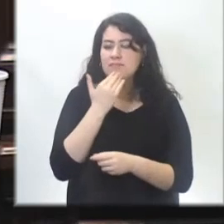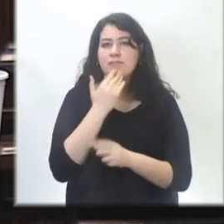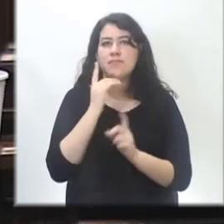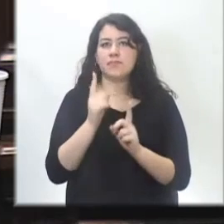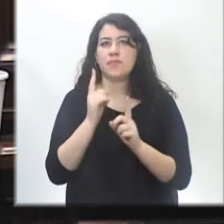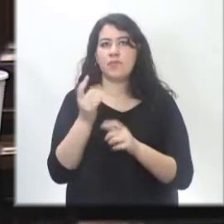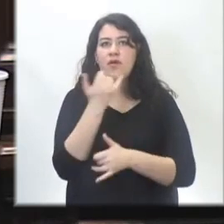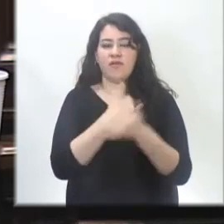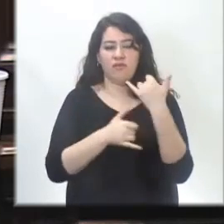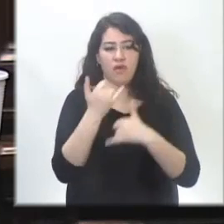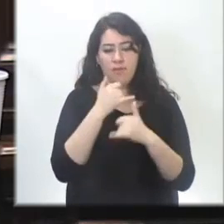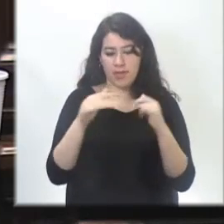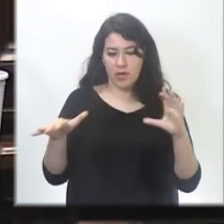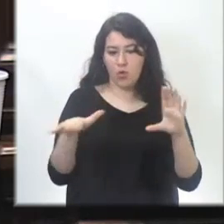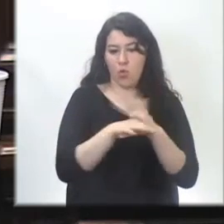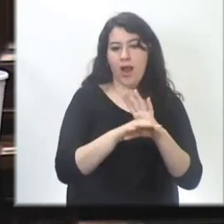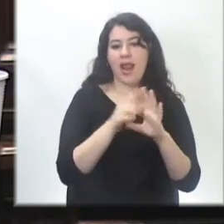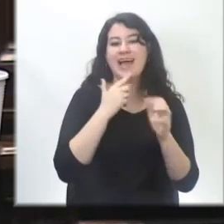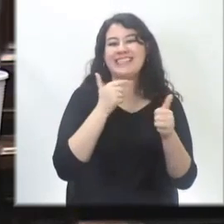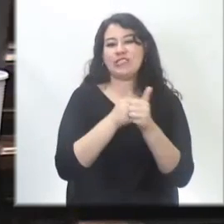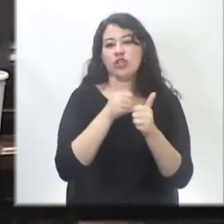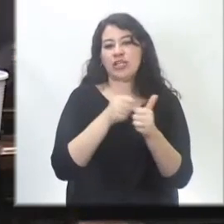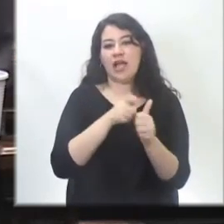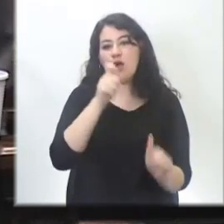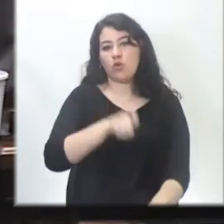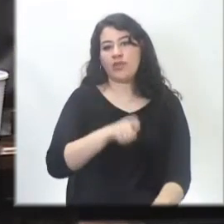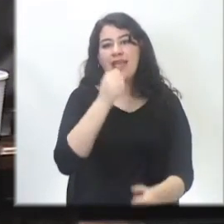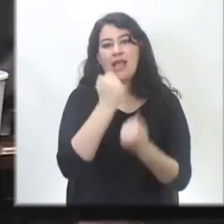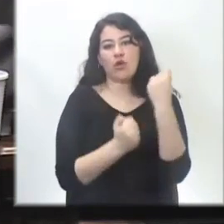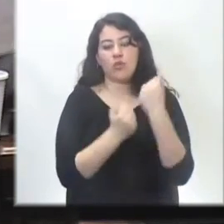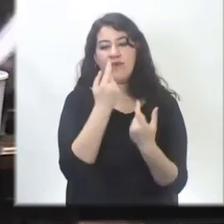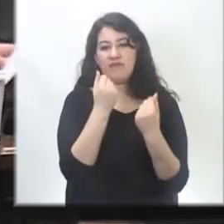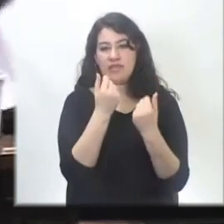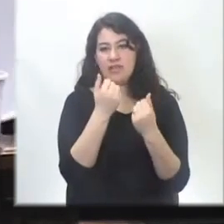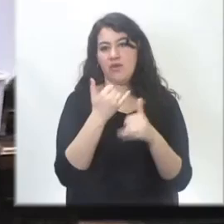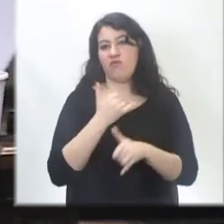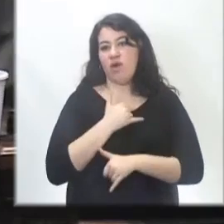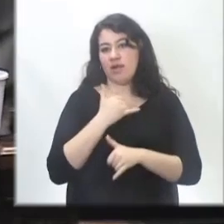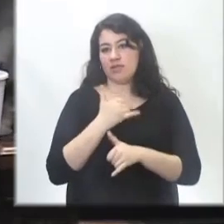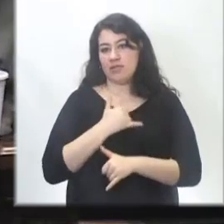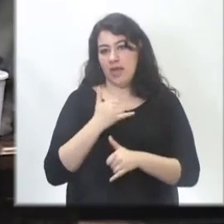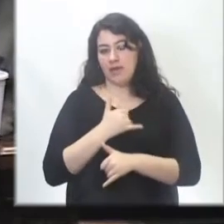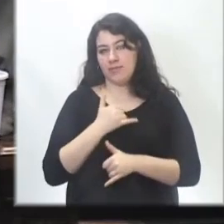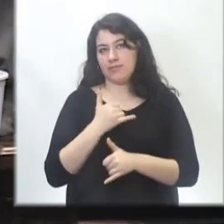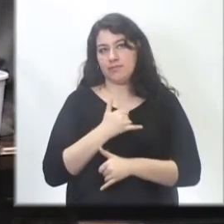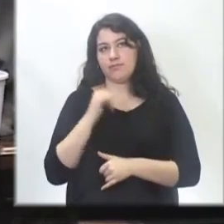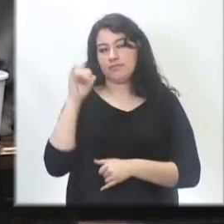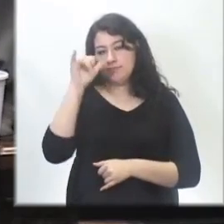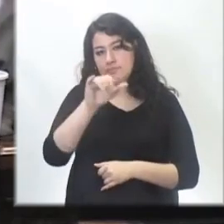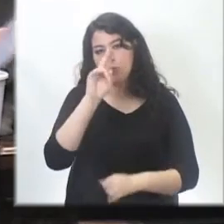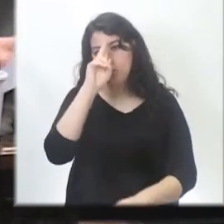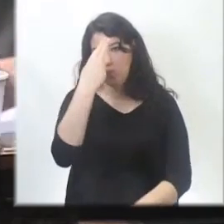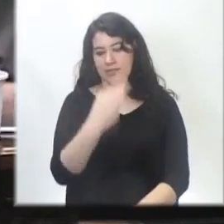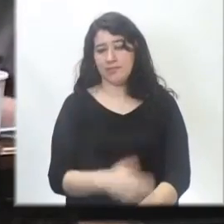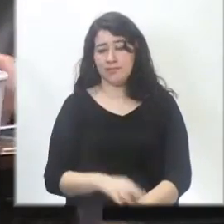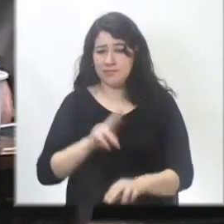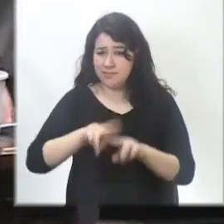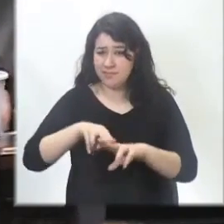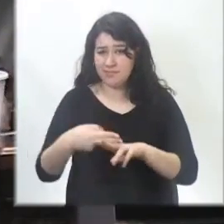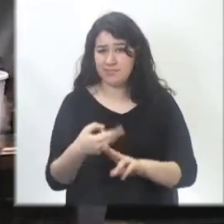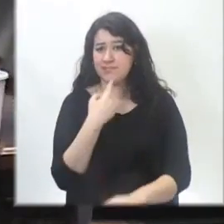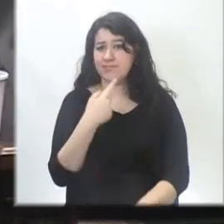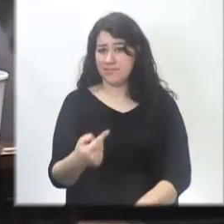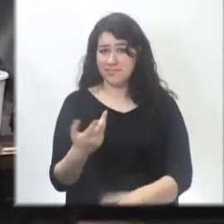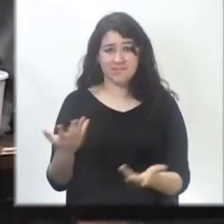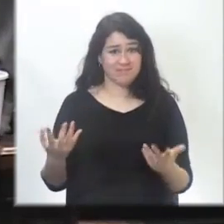por informe de la sección Asesoría Jurídica, Notarial y Económica Financiera de la Fuerza Aérea Uruguaya. Vuelvo a insistir,